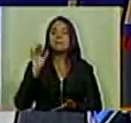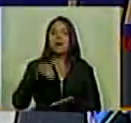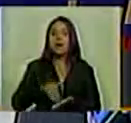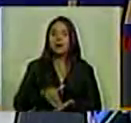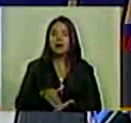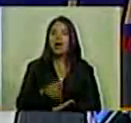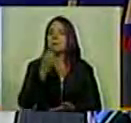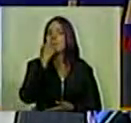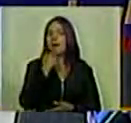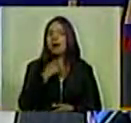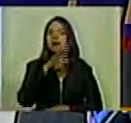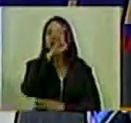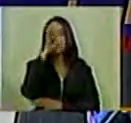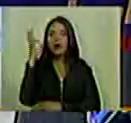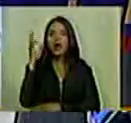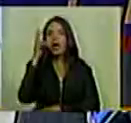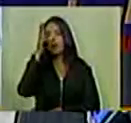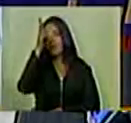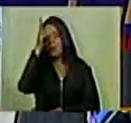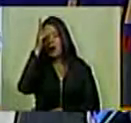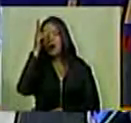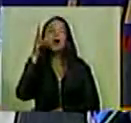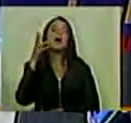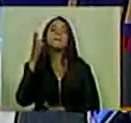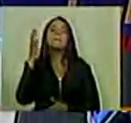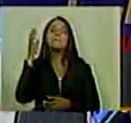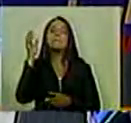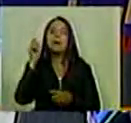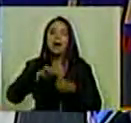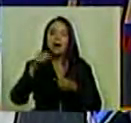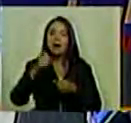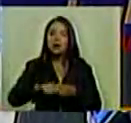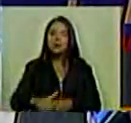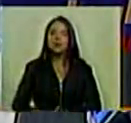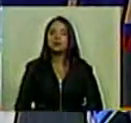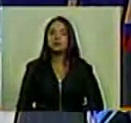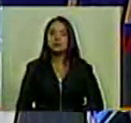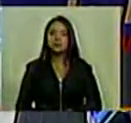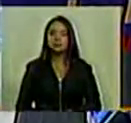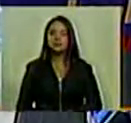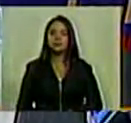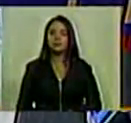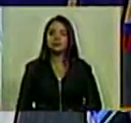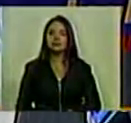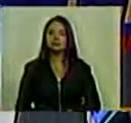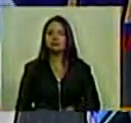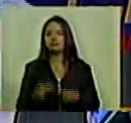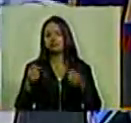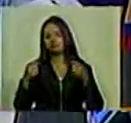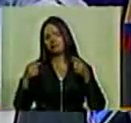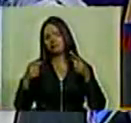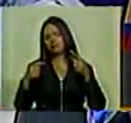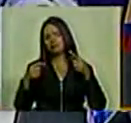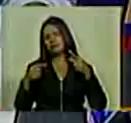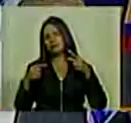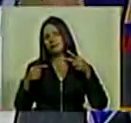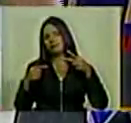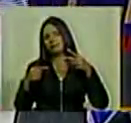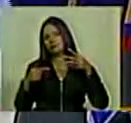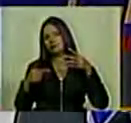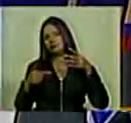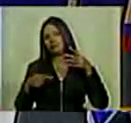Felipe, Barquisimeto, Coro, Punto Fijo, Maracaibo. Y pare usted de contar.